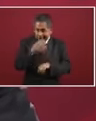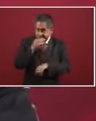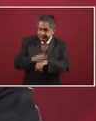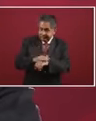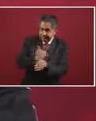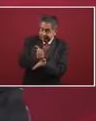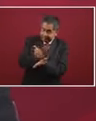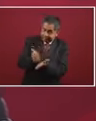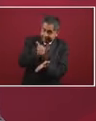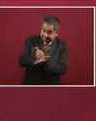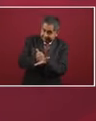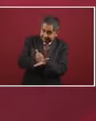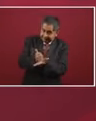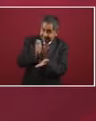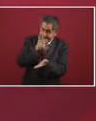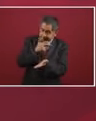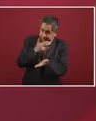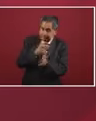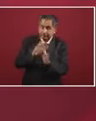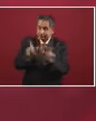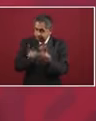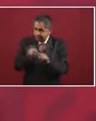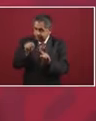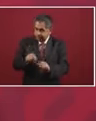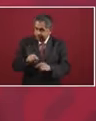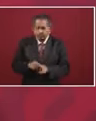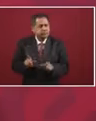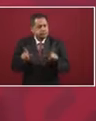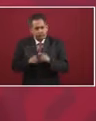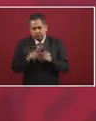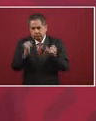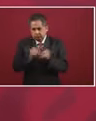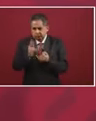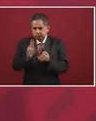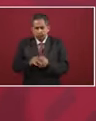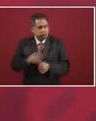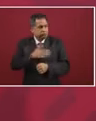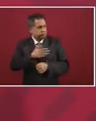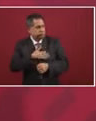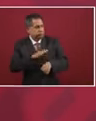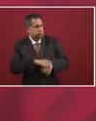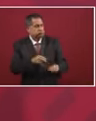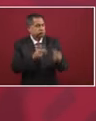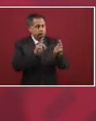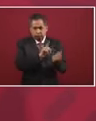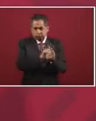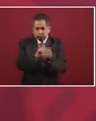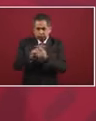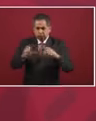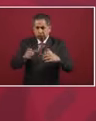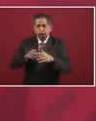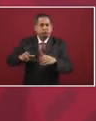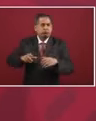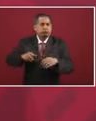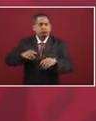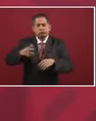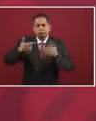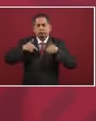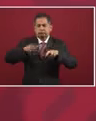Y vamos a establecer el mismo procedimiento. Vamos a ver, hacemos la reunión, llamamos a la autoridad local, llamamos a los representantes